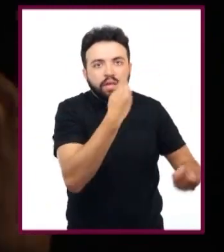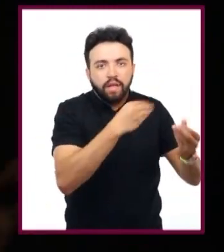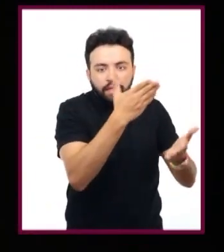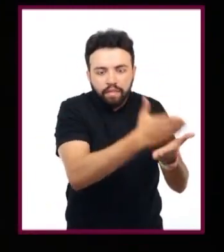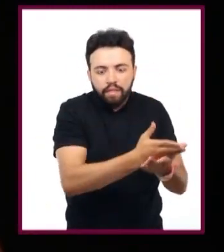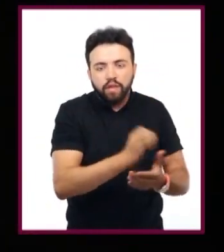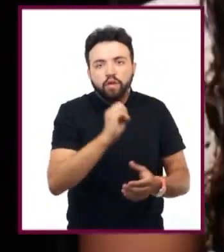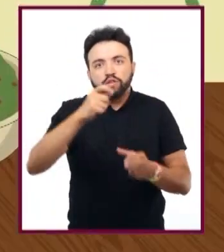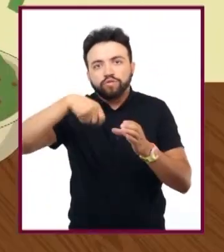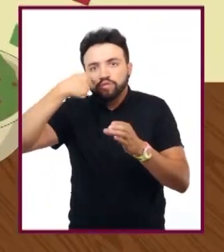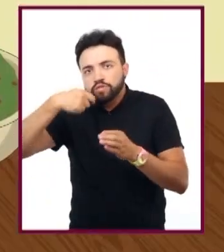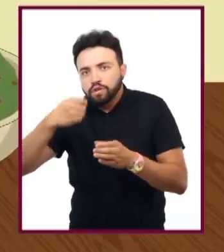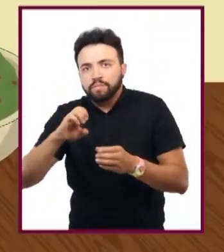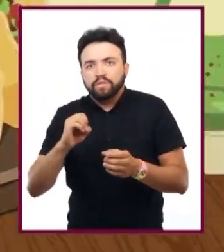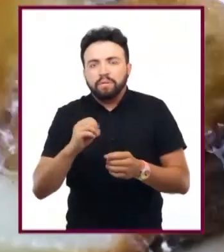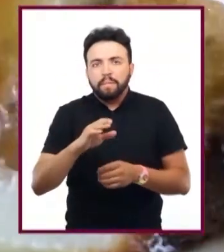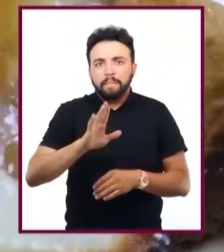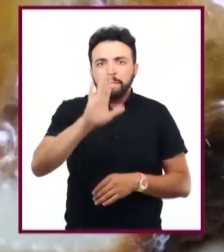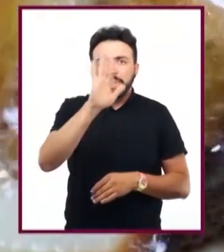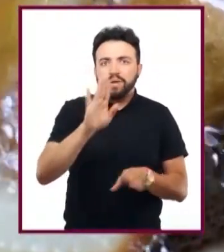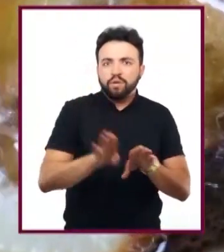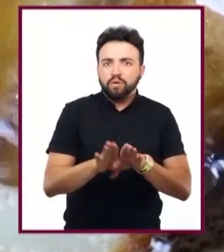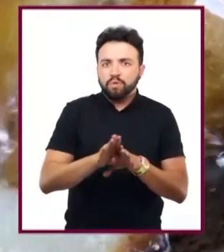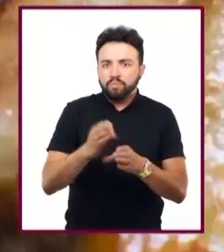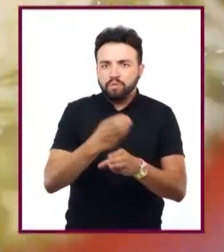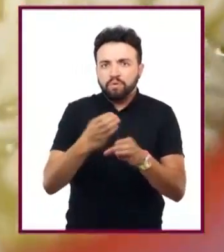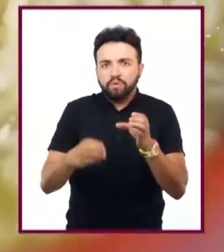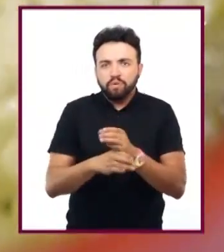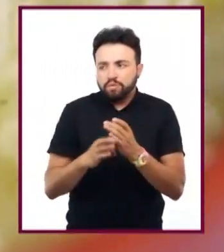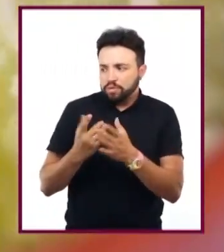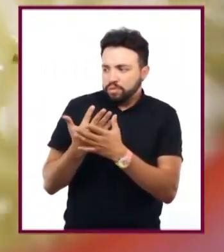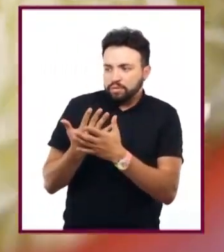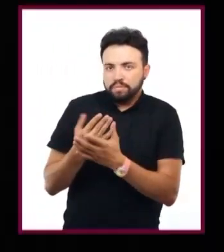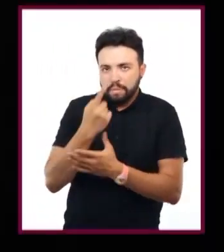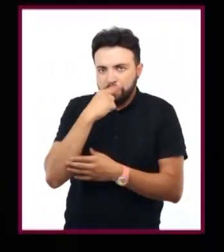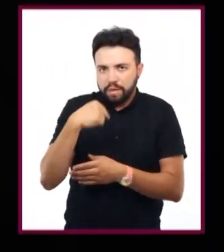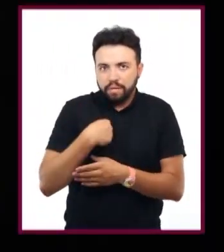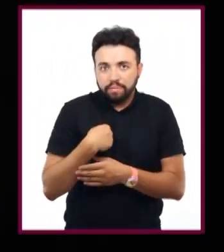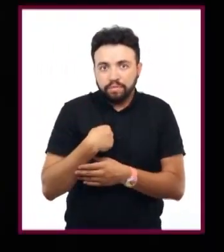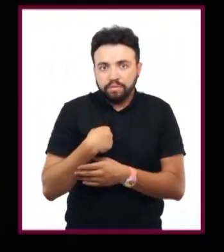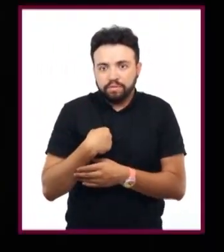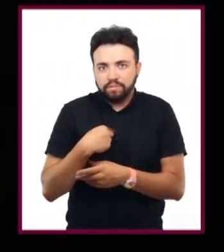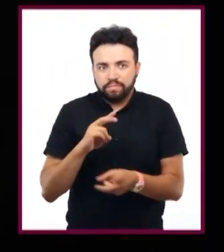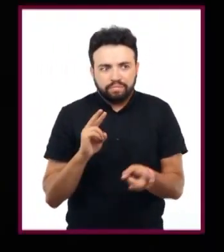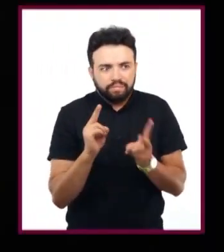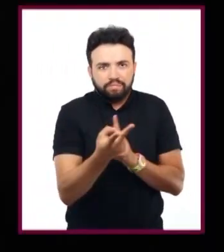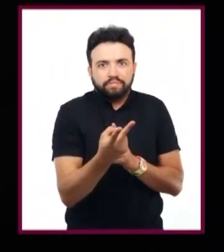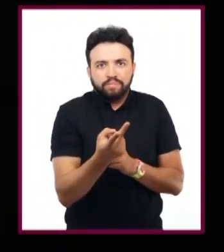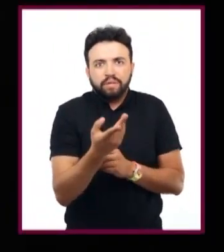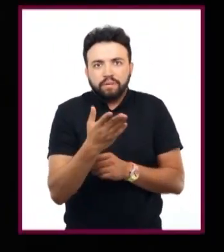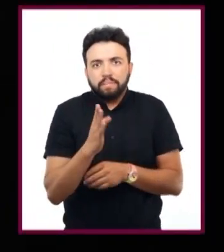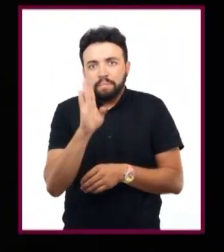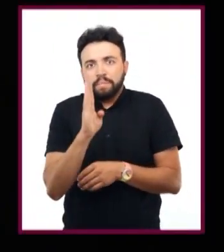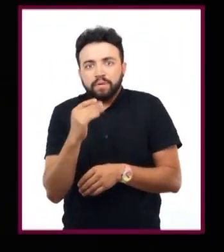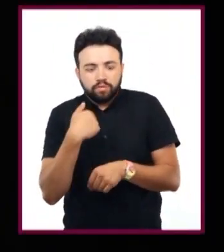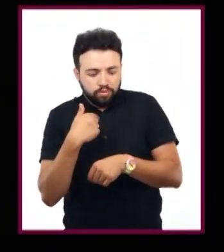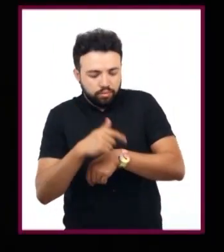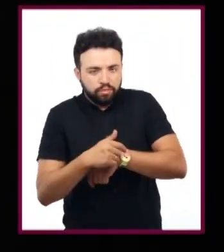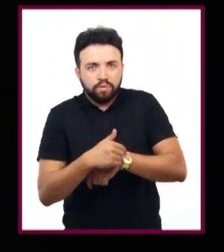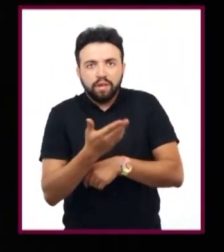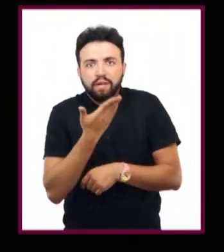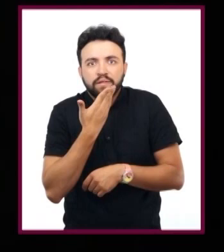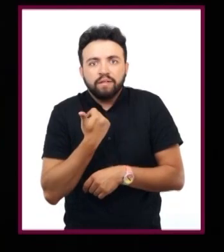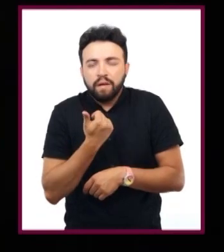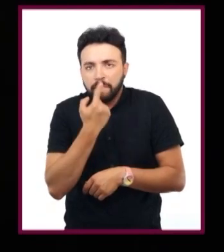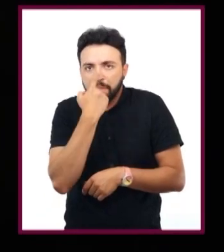un 2 que 3 ya te echaste tus tacos, tus papas preparadas o tu sopa instantánea. Pareciera que las cosas están esperando por nosotros y a